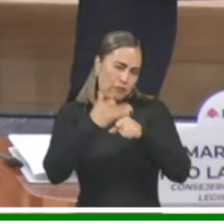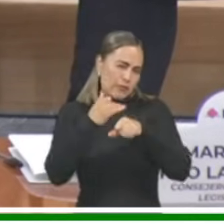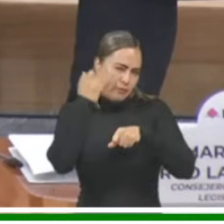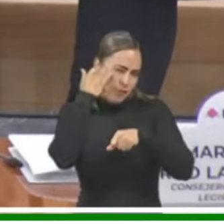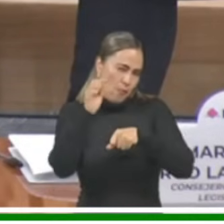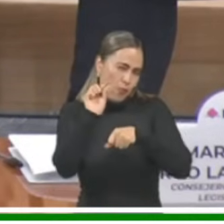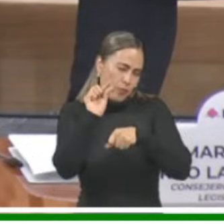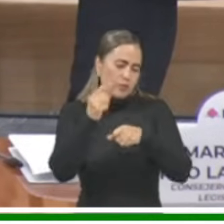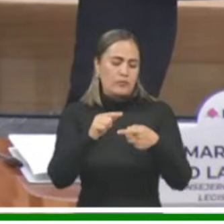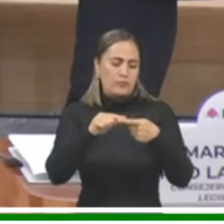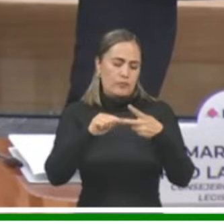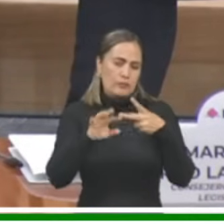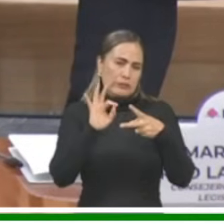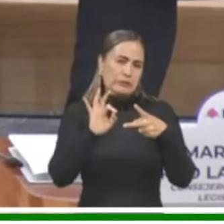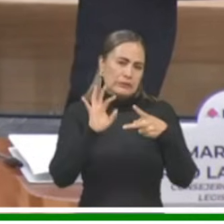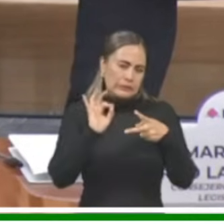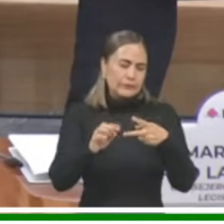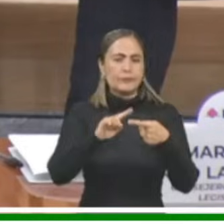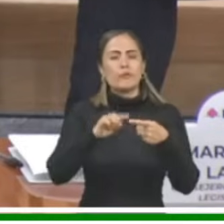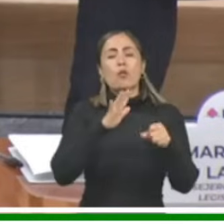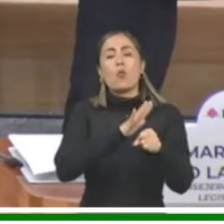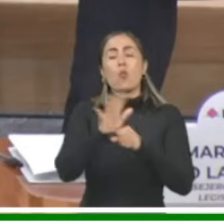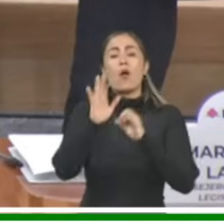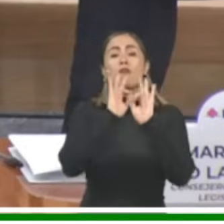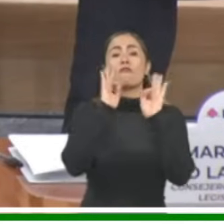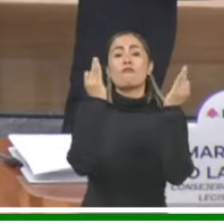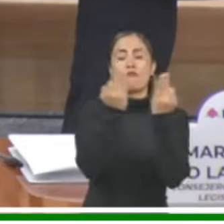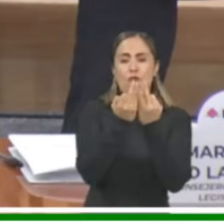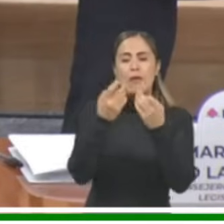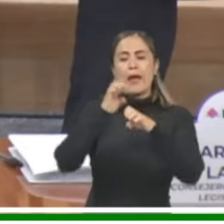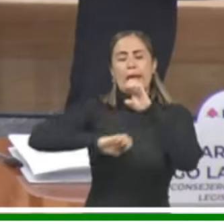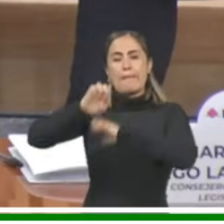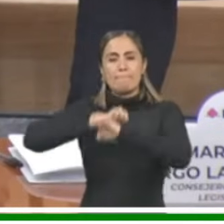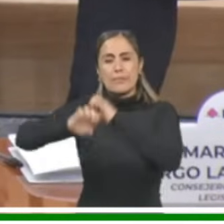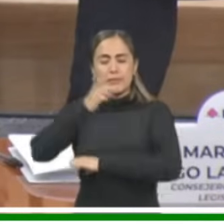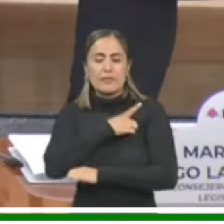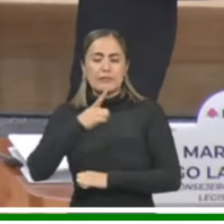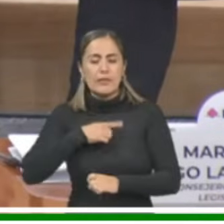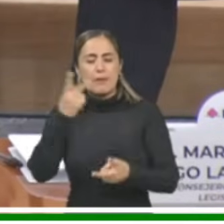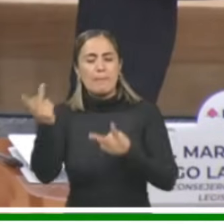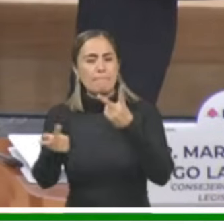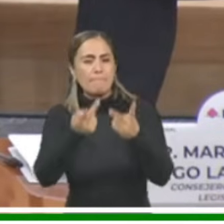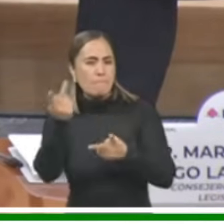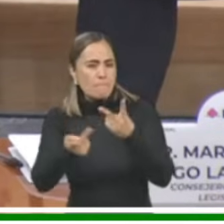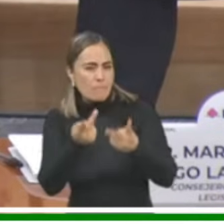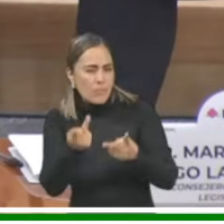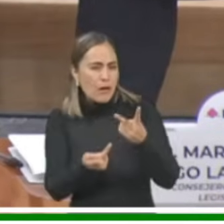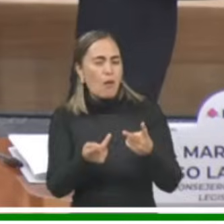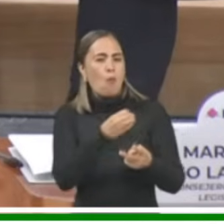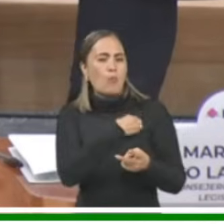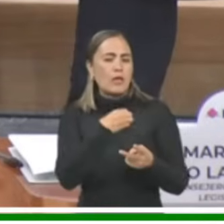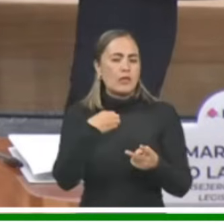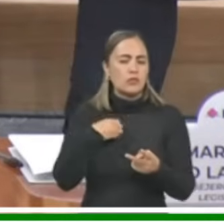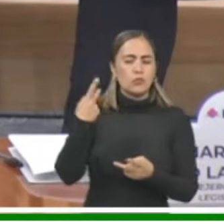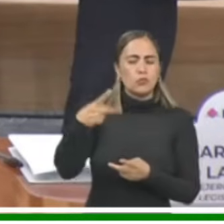tiempo. Determinar la modalidad en que las encuestadoras deberán cumplir con la obligación consistente en presentar su